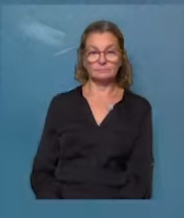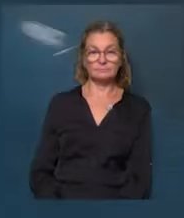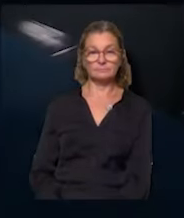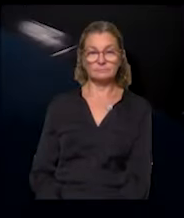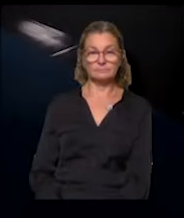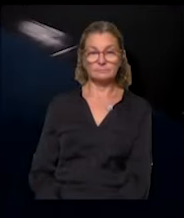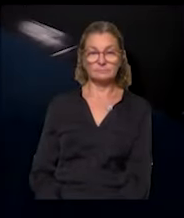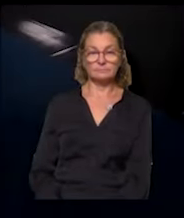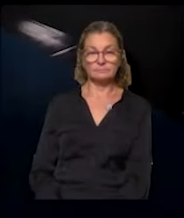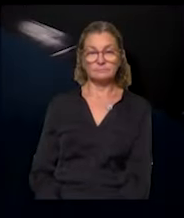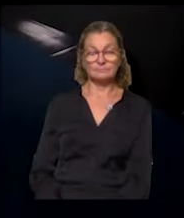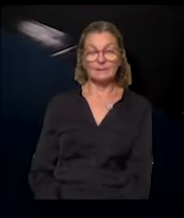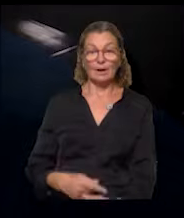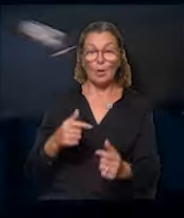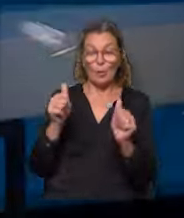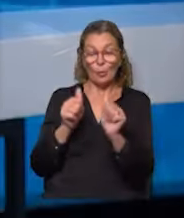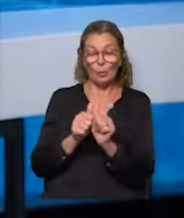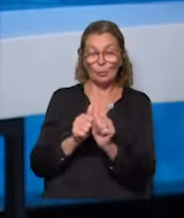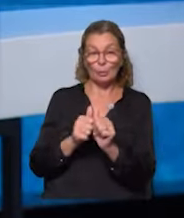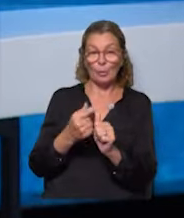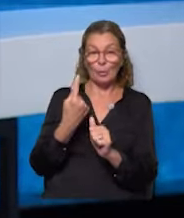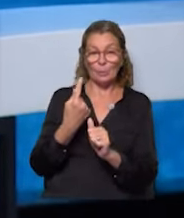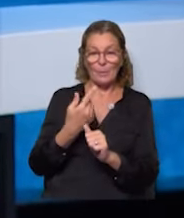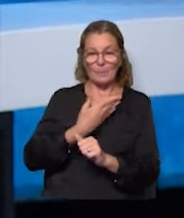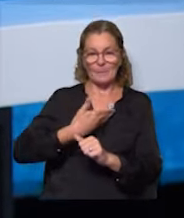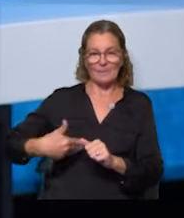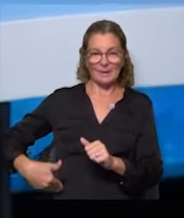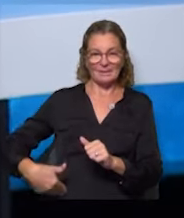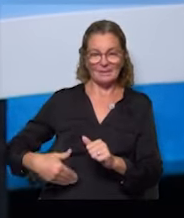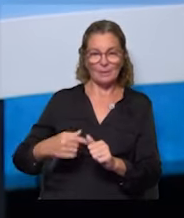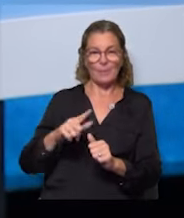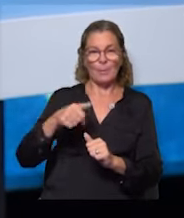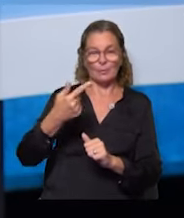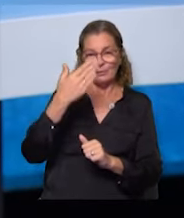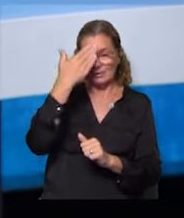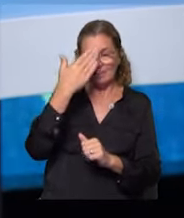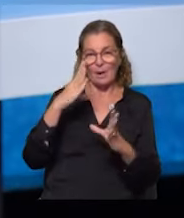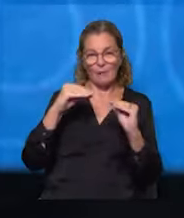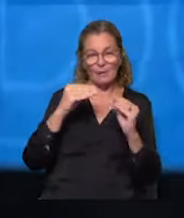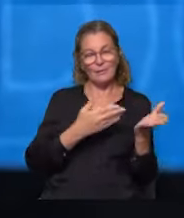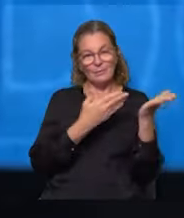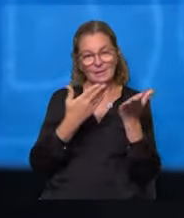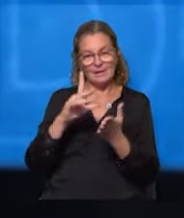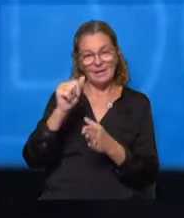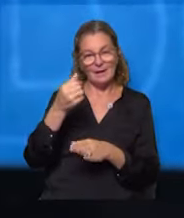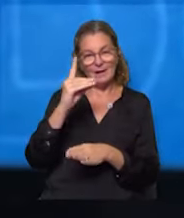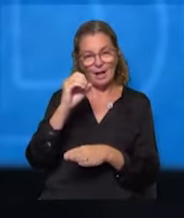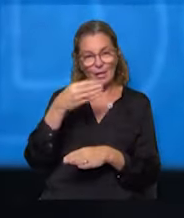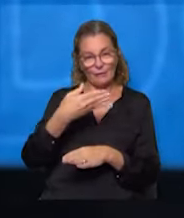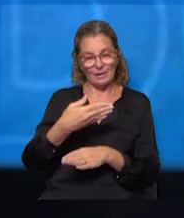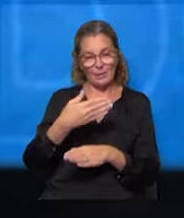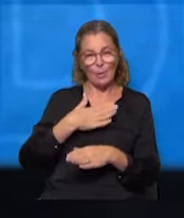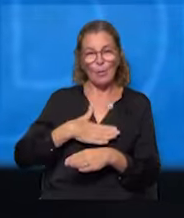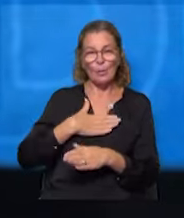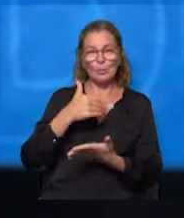año y precisamente con Mario vargar uno de los precandidatos del frente amplio vamos a hablar esta noche Mario Cómo and Bienvenido a la gusto muy bien Un gusto estar